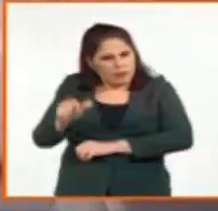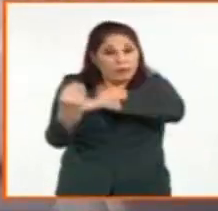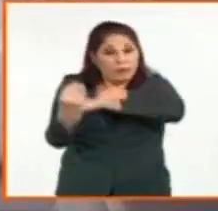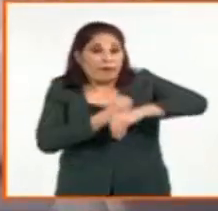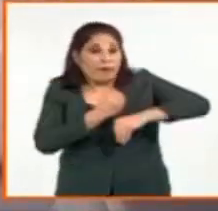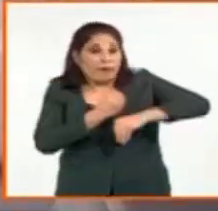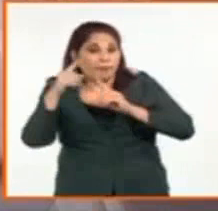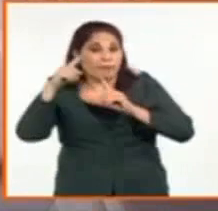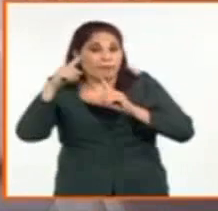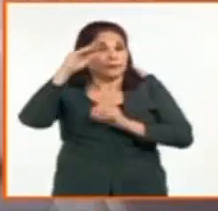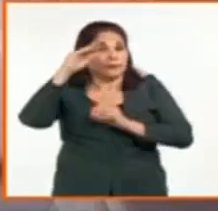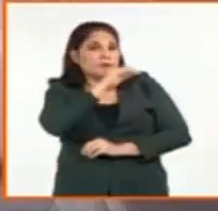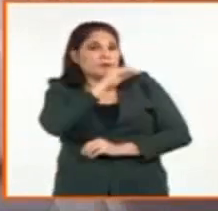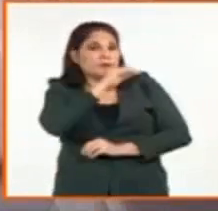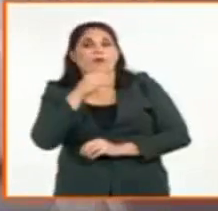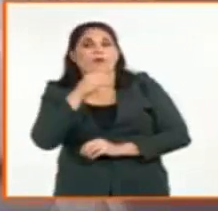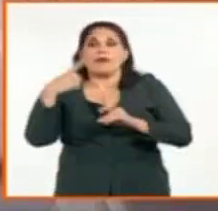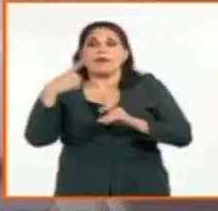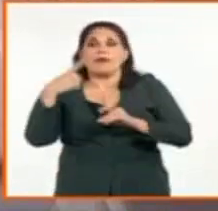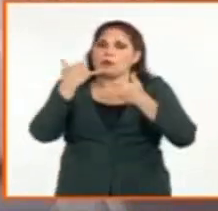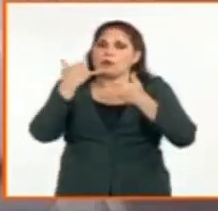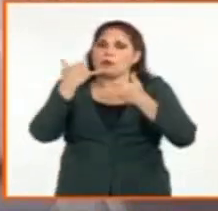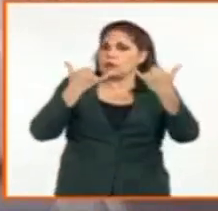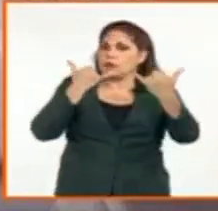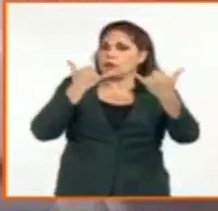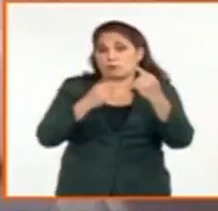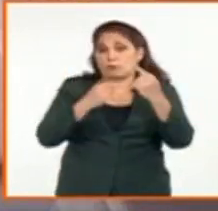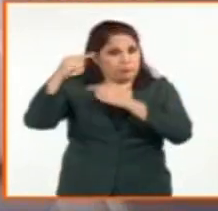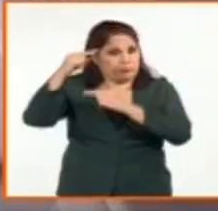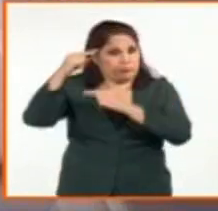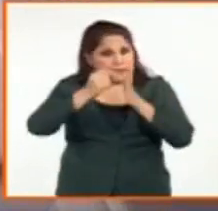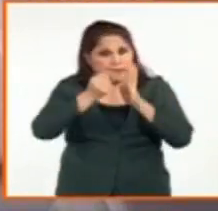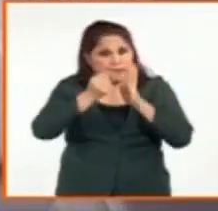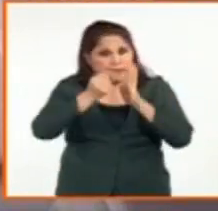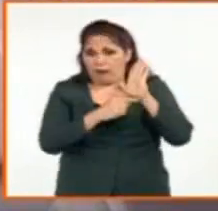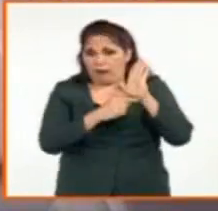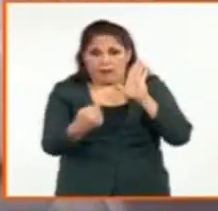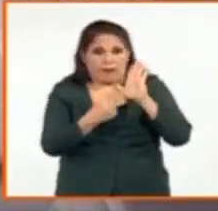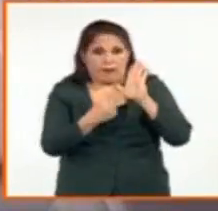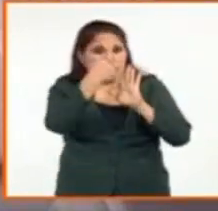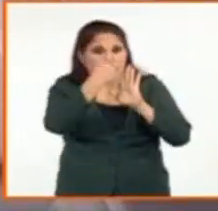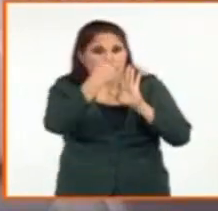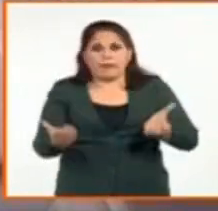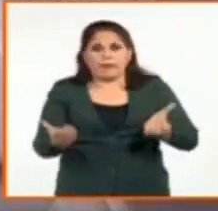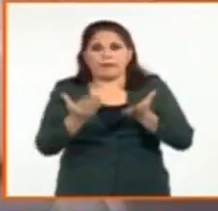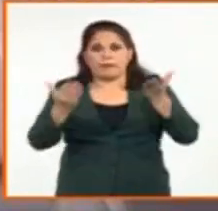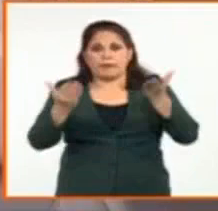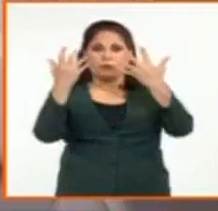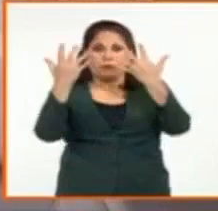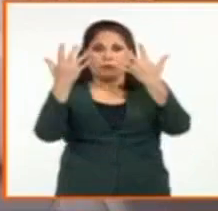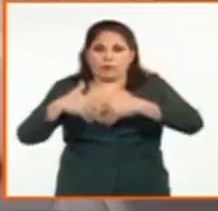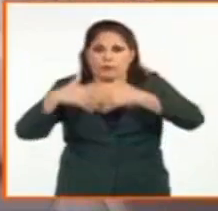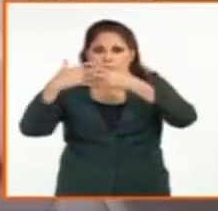y la comunicación es un elemento fundamentales de ese proceso de desarrollo industrial